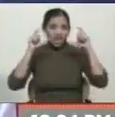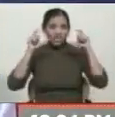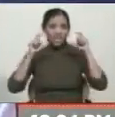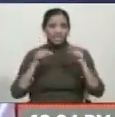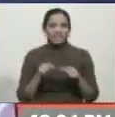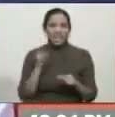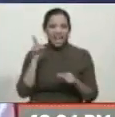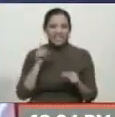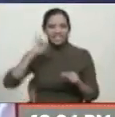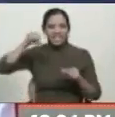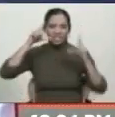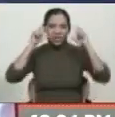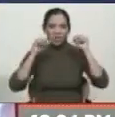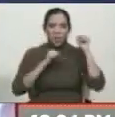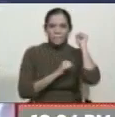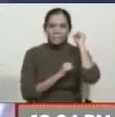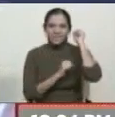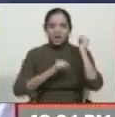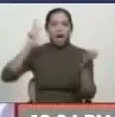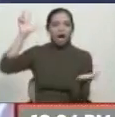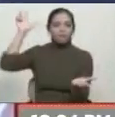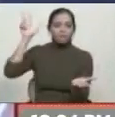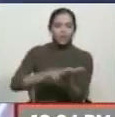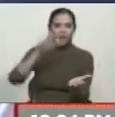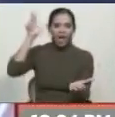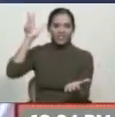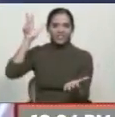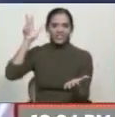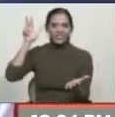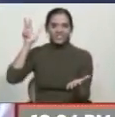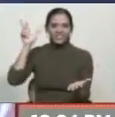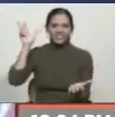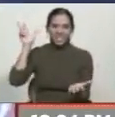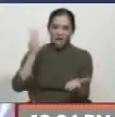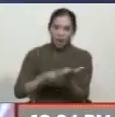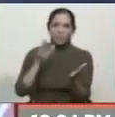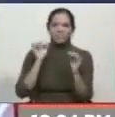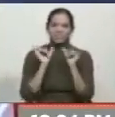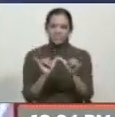Jonathan bailando. Aprobado. Aprobado, así mismo.